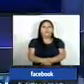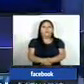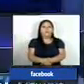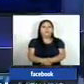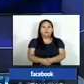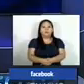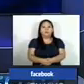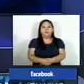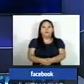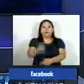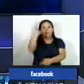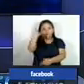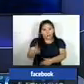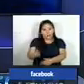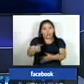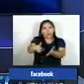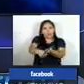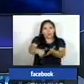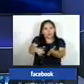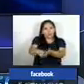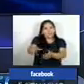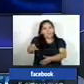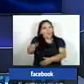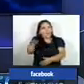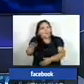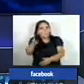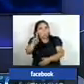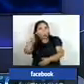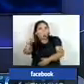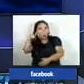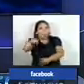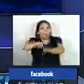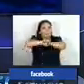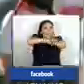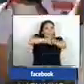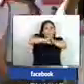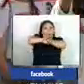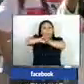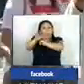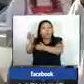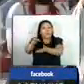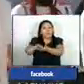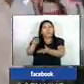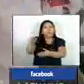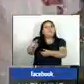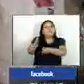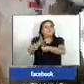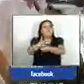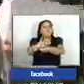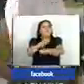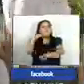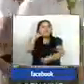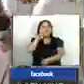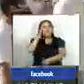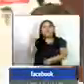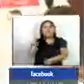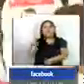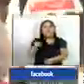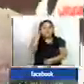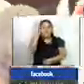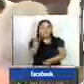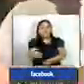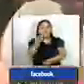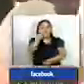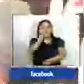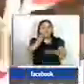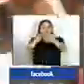Y el actual alcalde de San Marcos, Fidel Fuentes, lanzó su campaña de reelección bajo la bandera del FMLN para el próximo 28 de